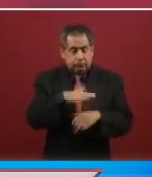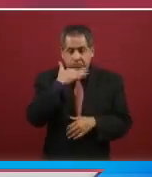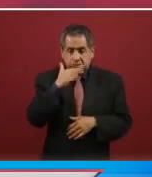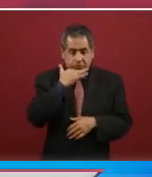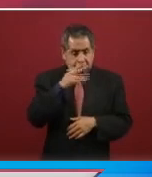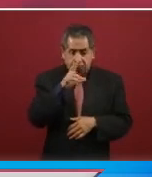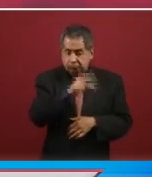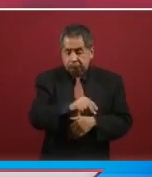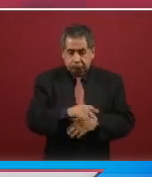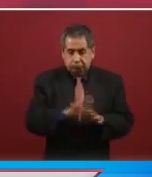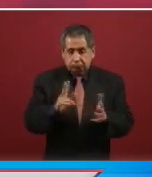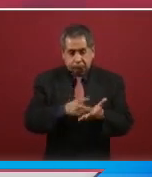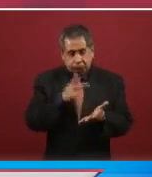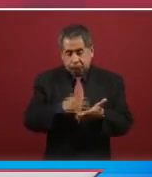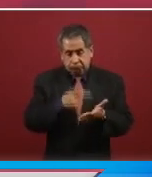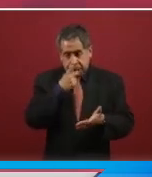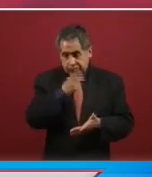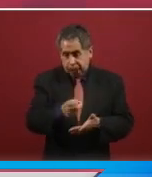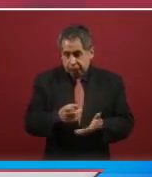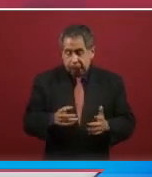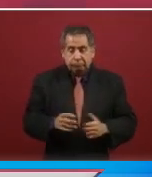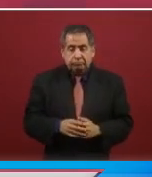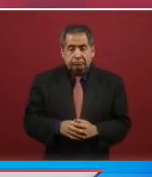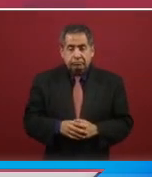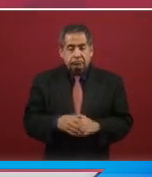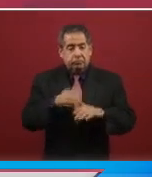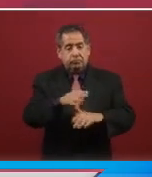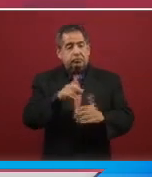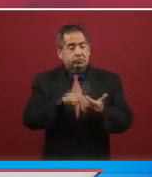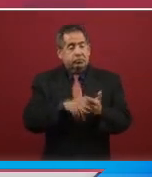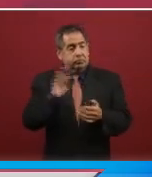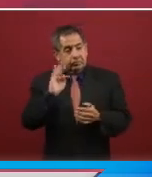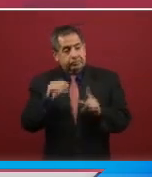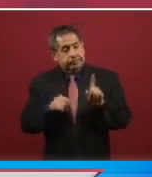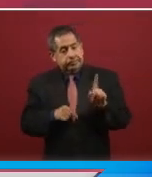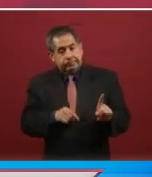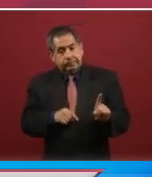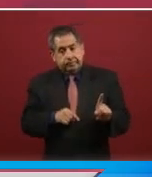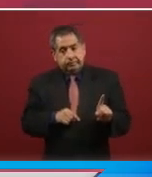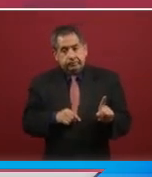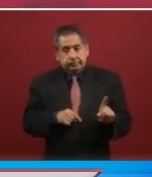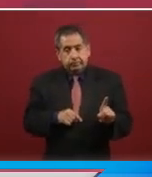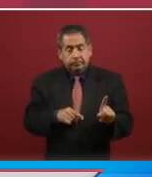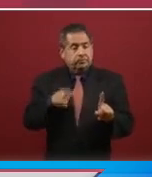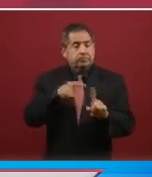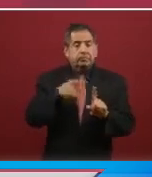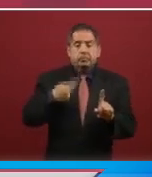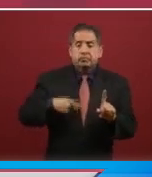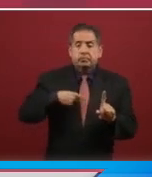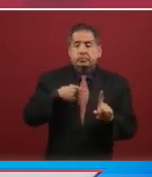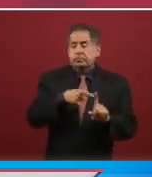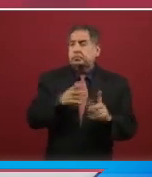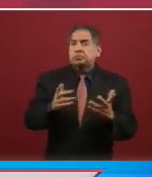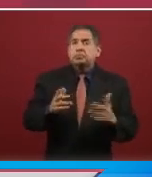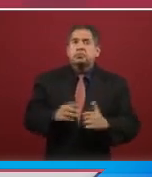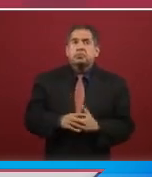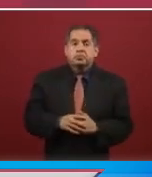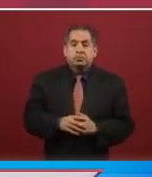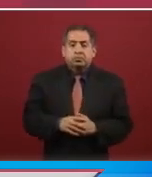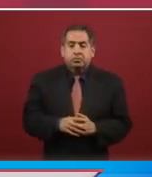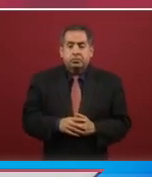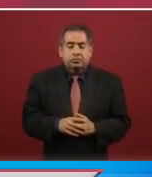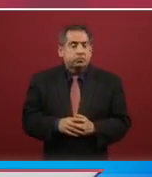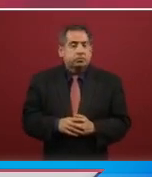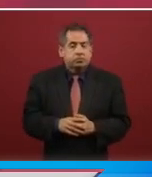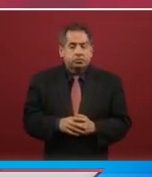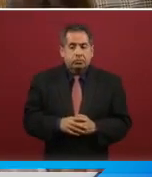No se permite la corrupción, no se permite negocios al amparo del gobierno público, y no es posible pertenecer al gobierno si no se cuenta con